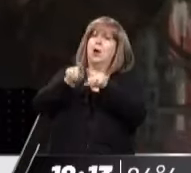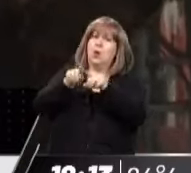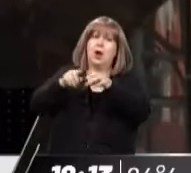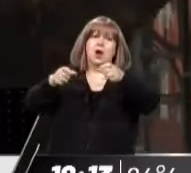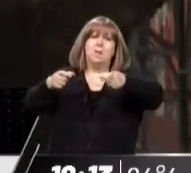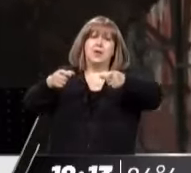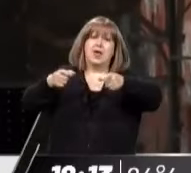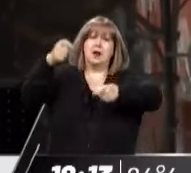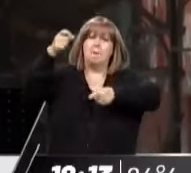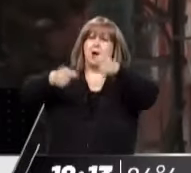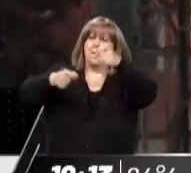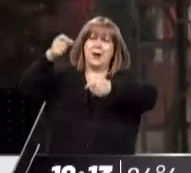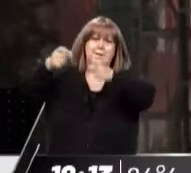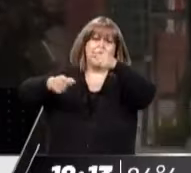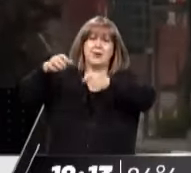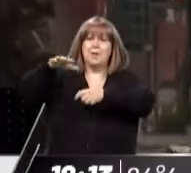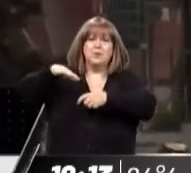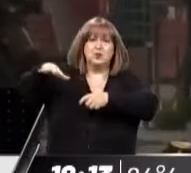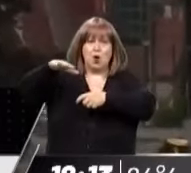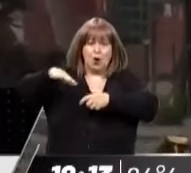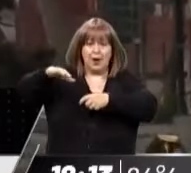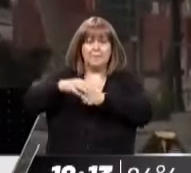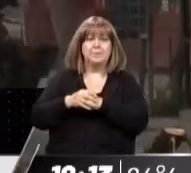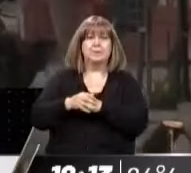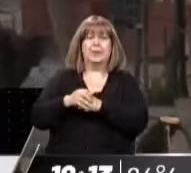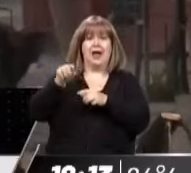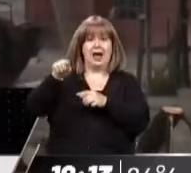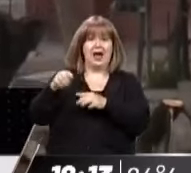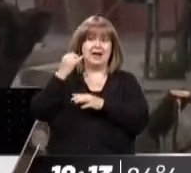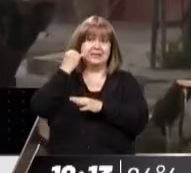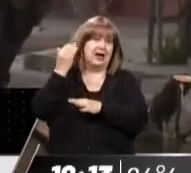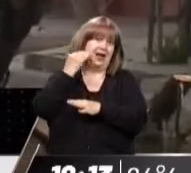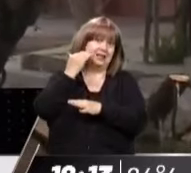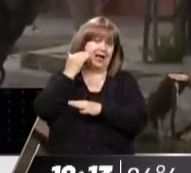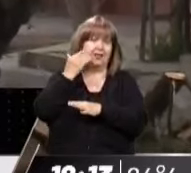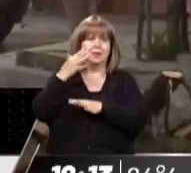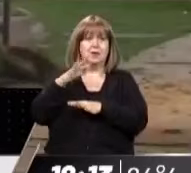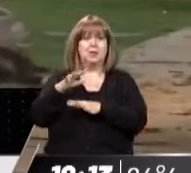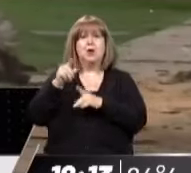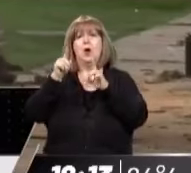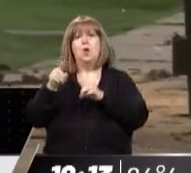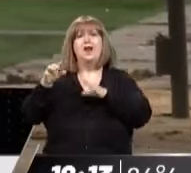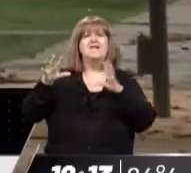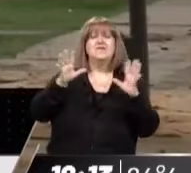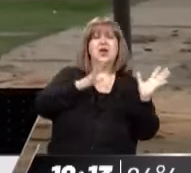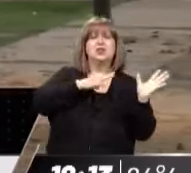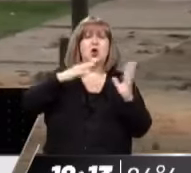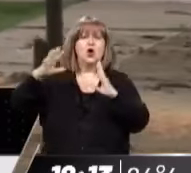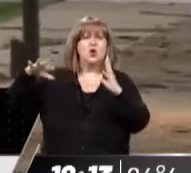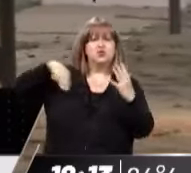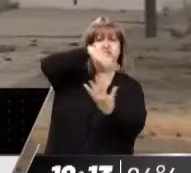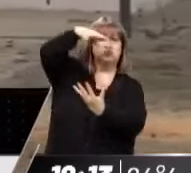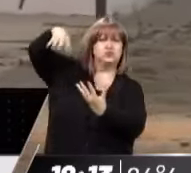impresionante. La misma zona. Y ahora, ayer, al caer la tarde, este fuerte viento, unas